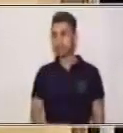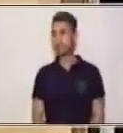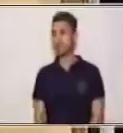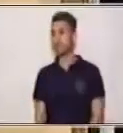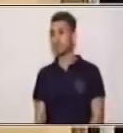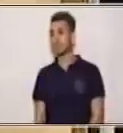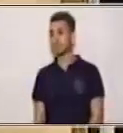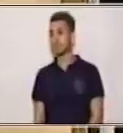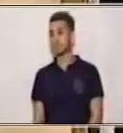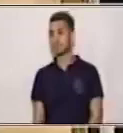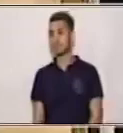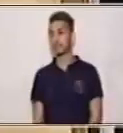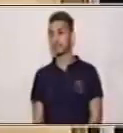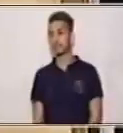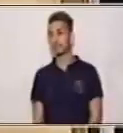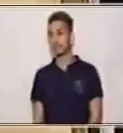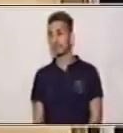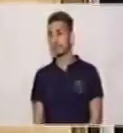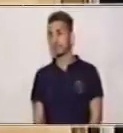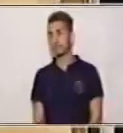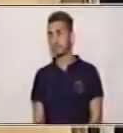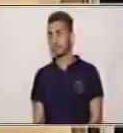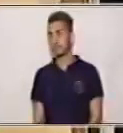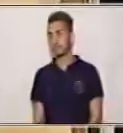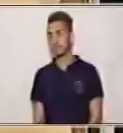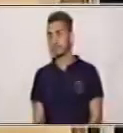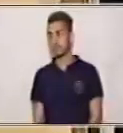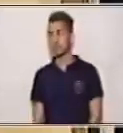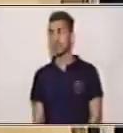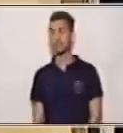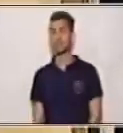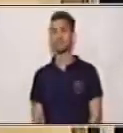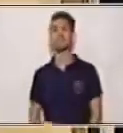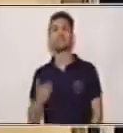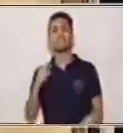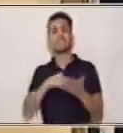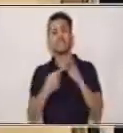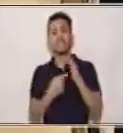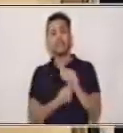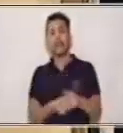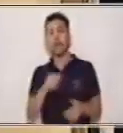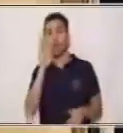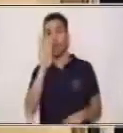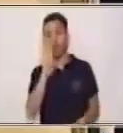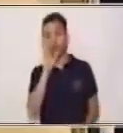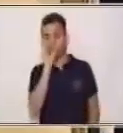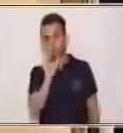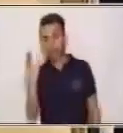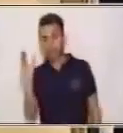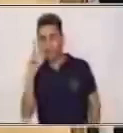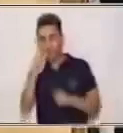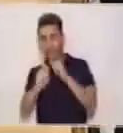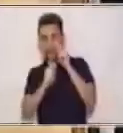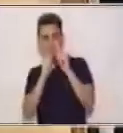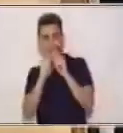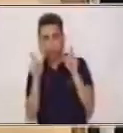es cuando se divide en cuatro partes exactas. Entonces, un entero